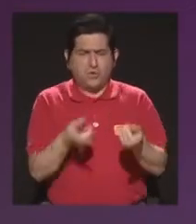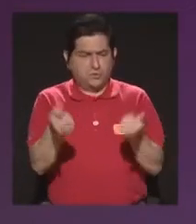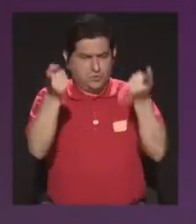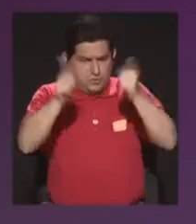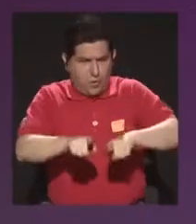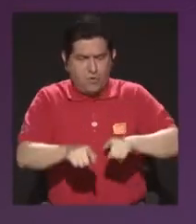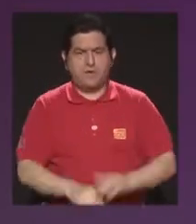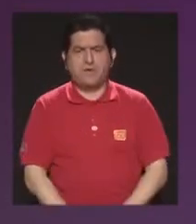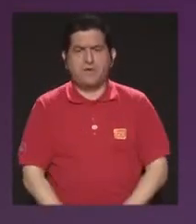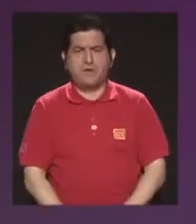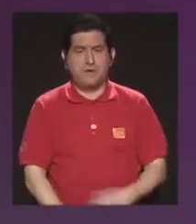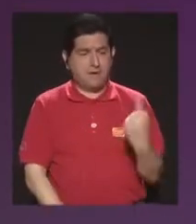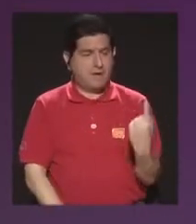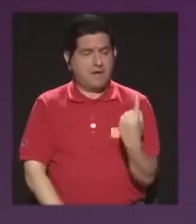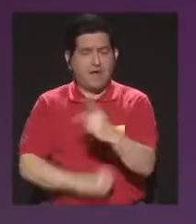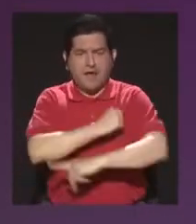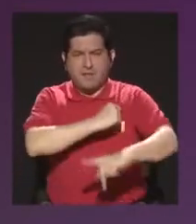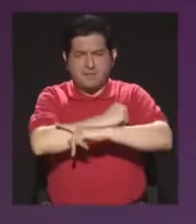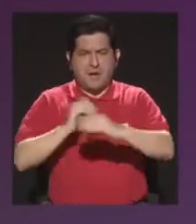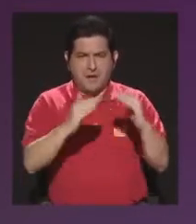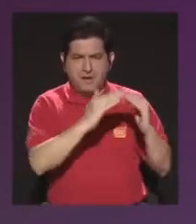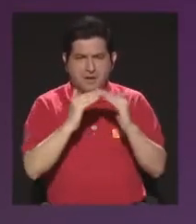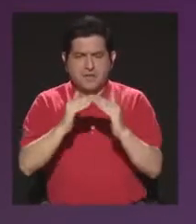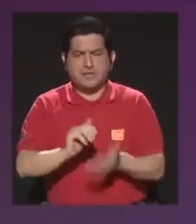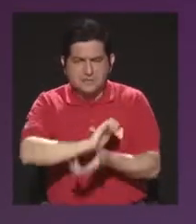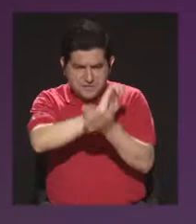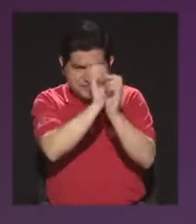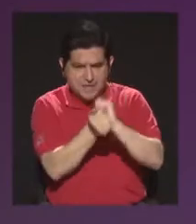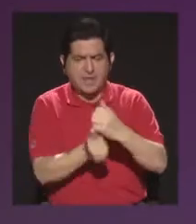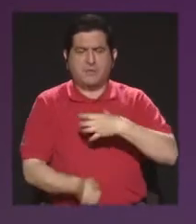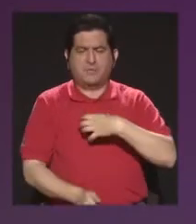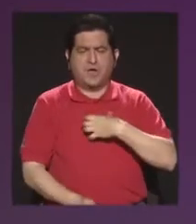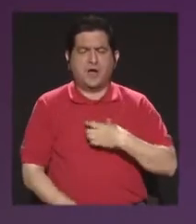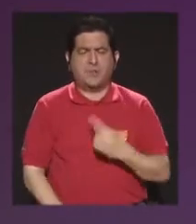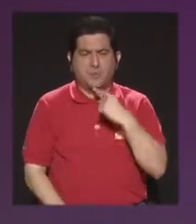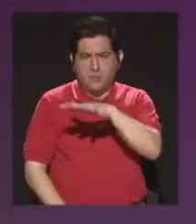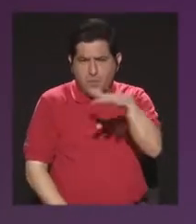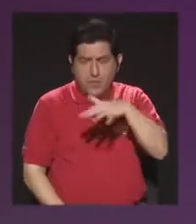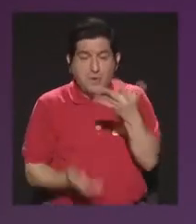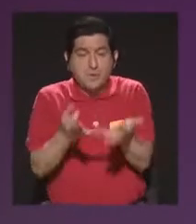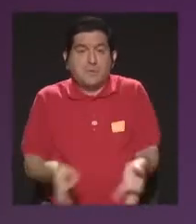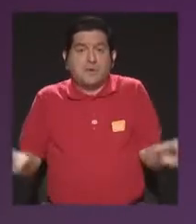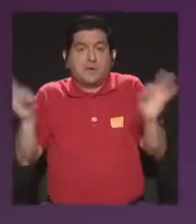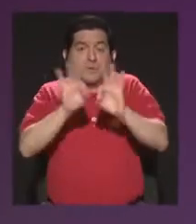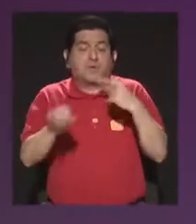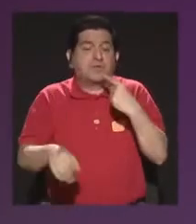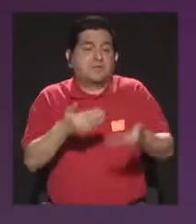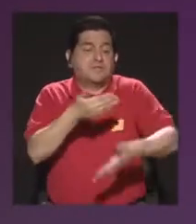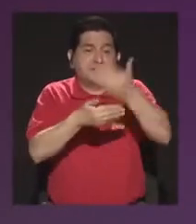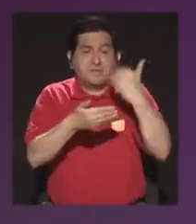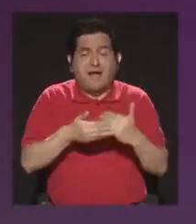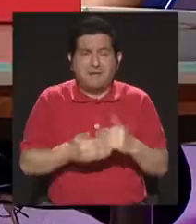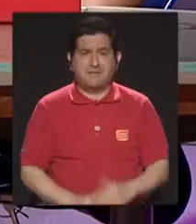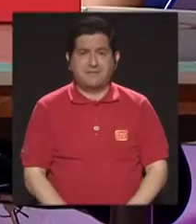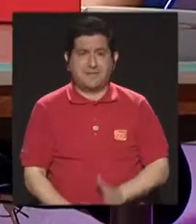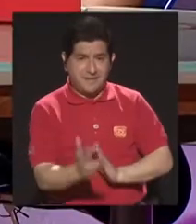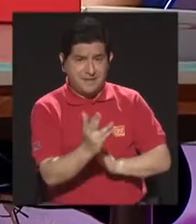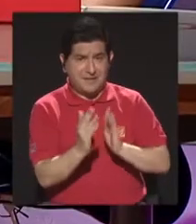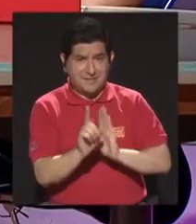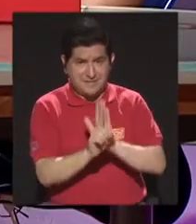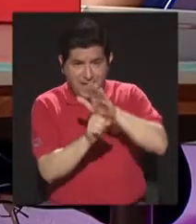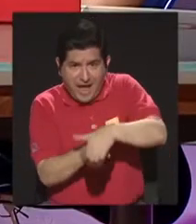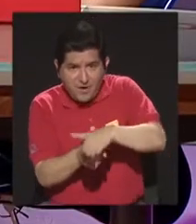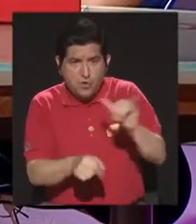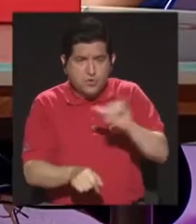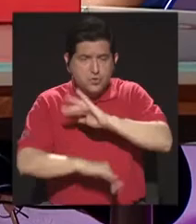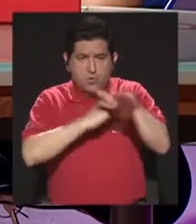sucediendo para que cada país, cada comunidad la adapte a su realidad. Porque algo muy importante es, como decíamos, el acoso, tanto igual que como cualquier otro